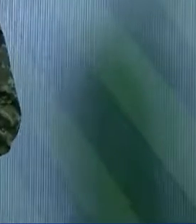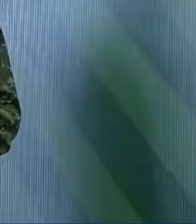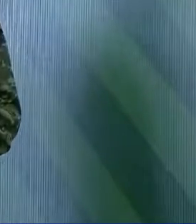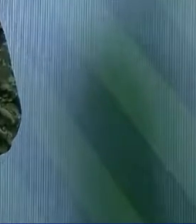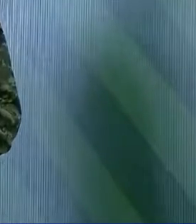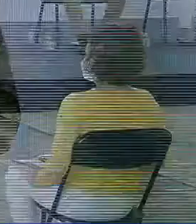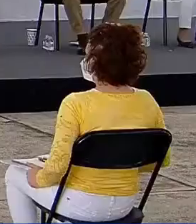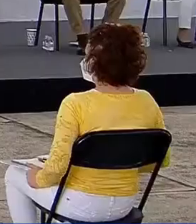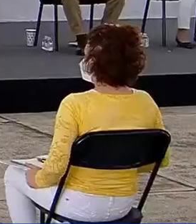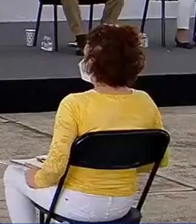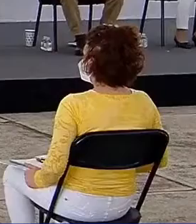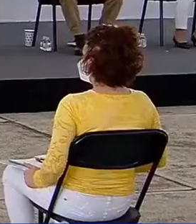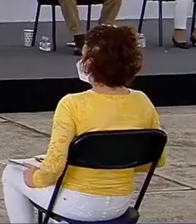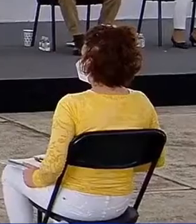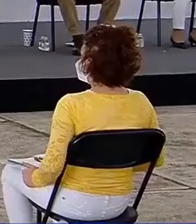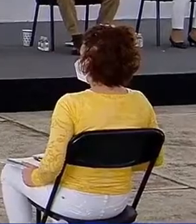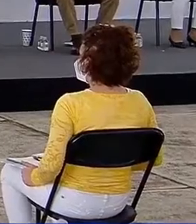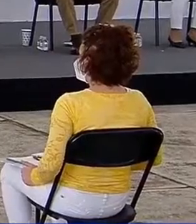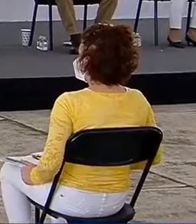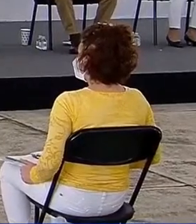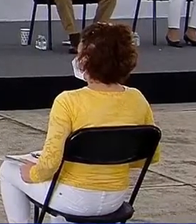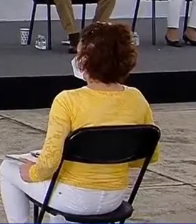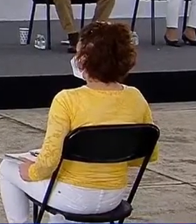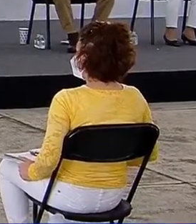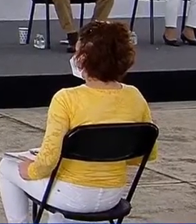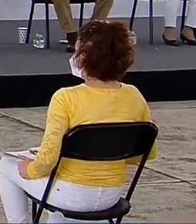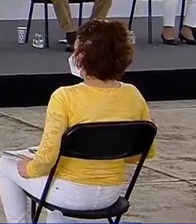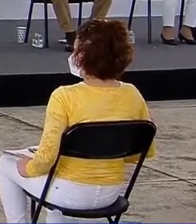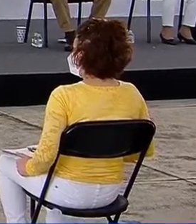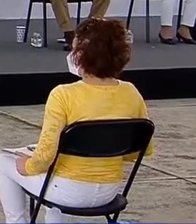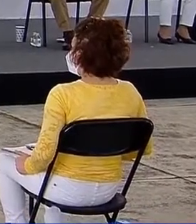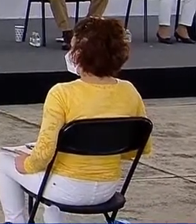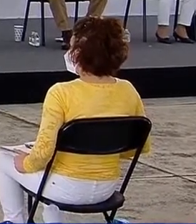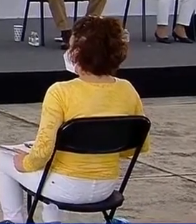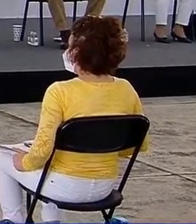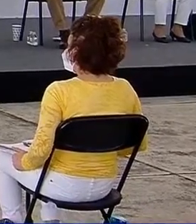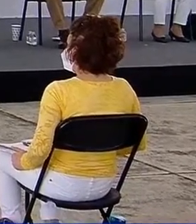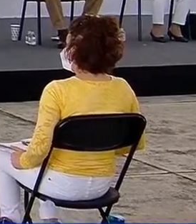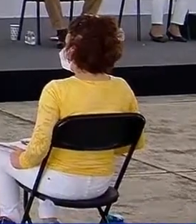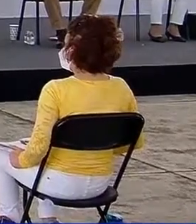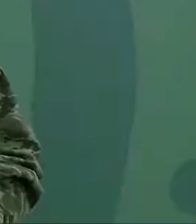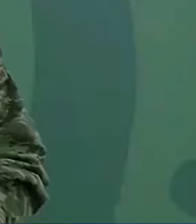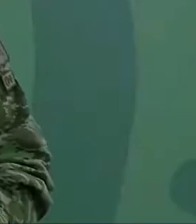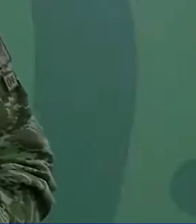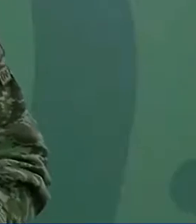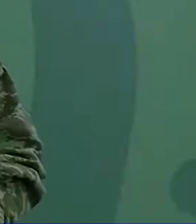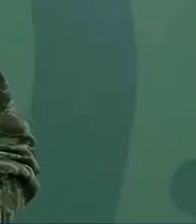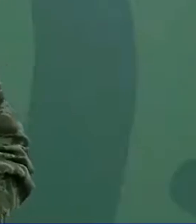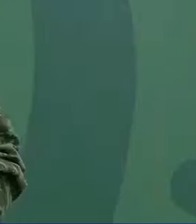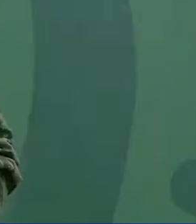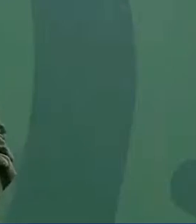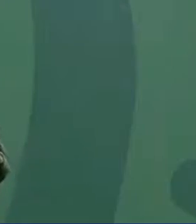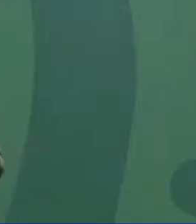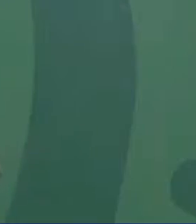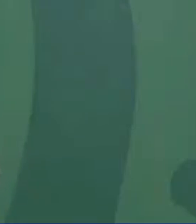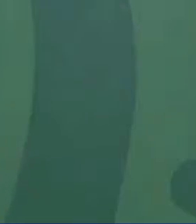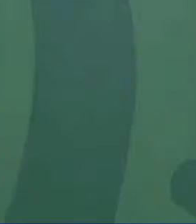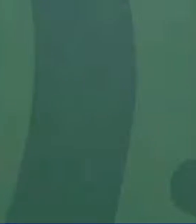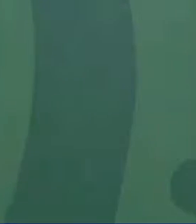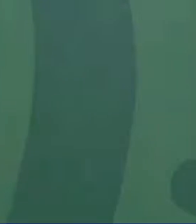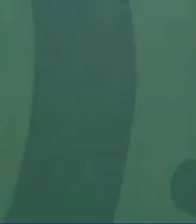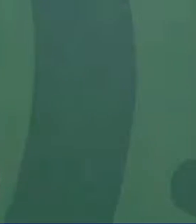sea rápido en los aviones. Al igual que el combustible se tendrá que abastecer por tuberías